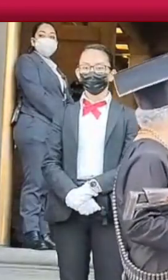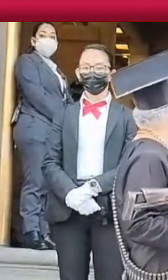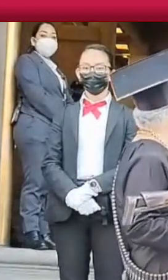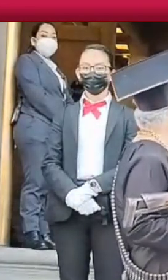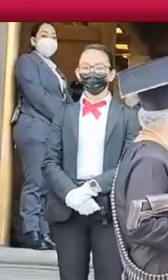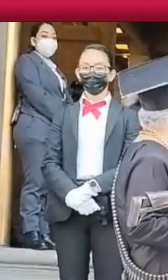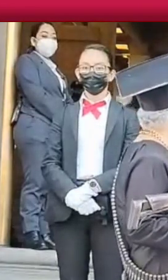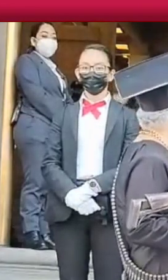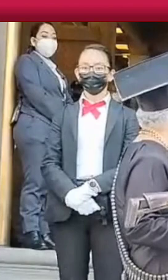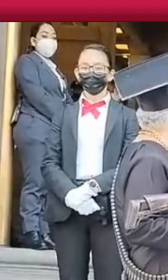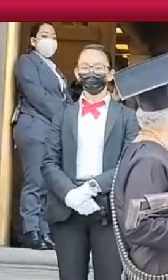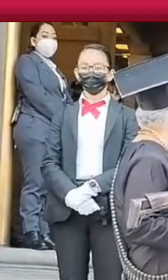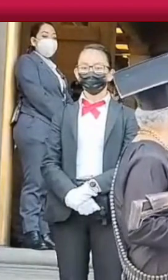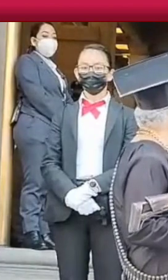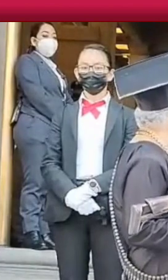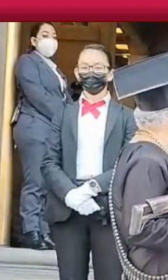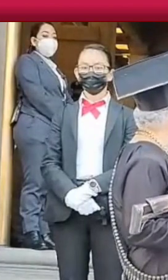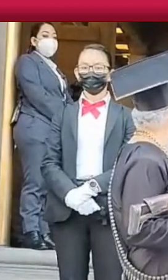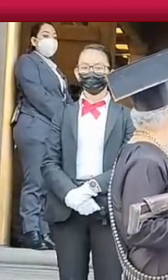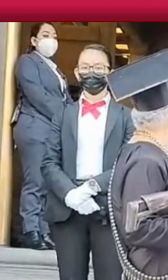estás?